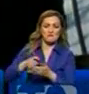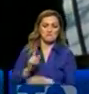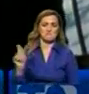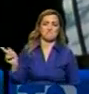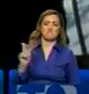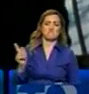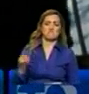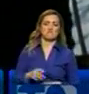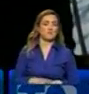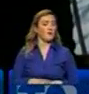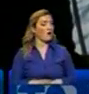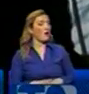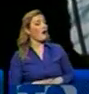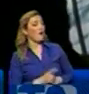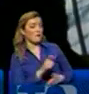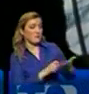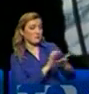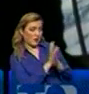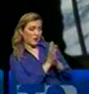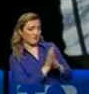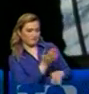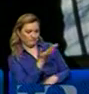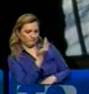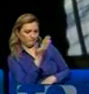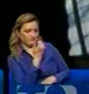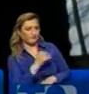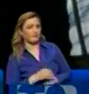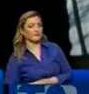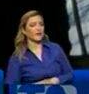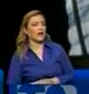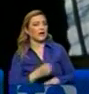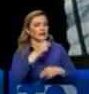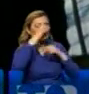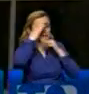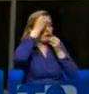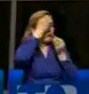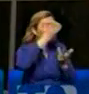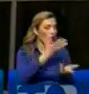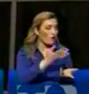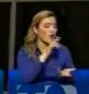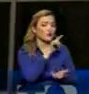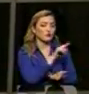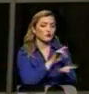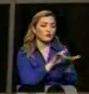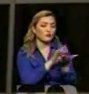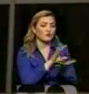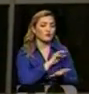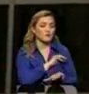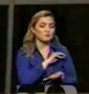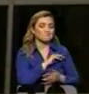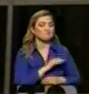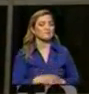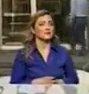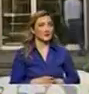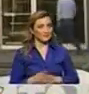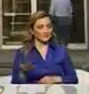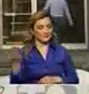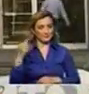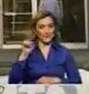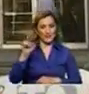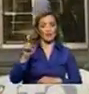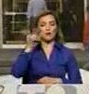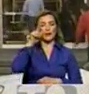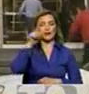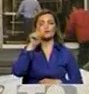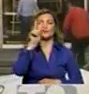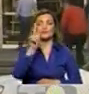darnos la lastimosa noticia de que éramos separados ya de la municipalidad. En fiscalía reposan desde el 2018 2 denuncias,